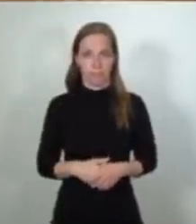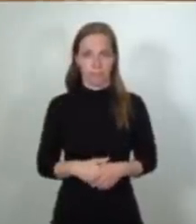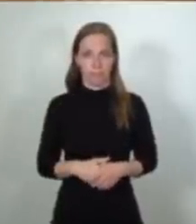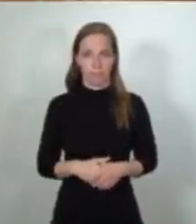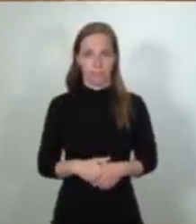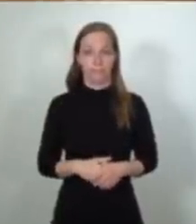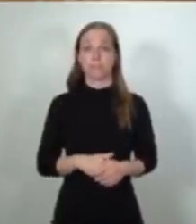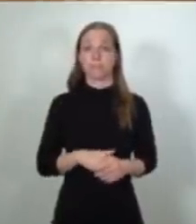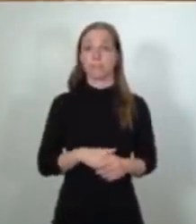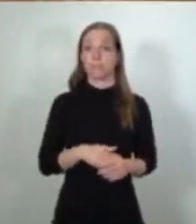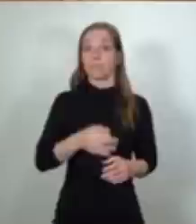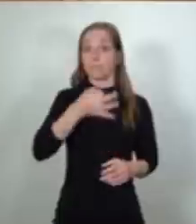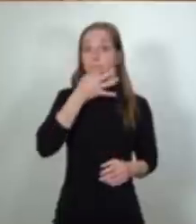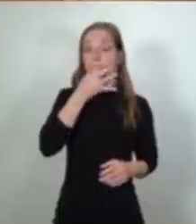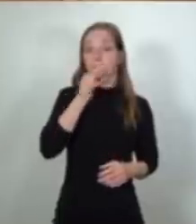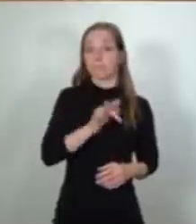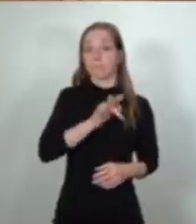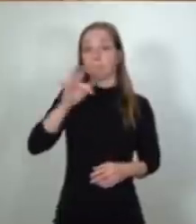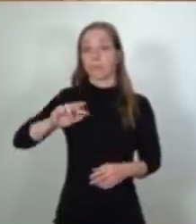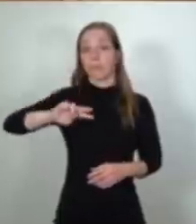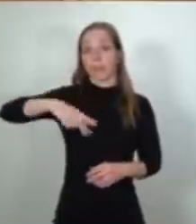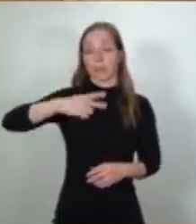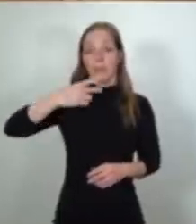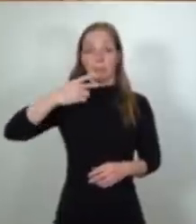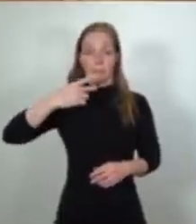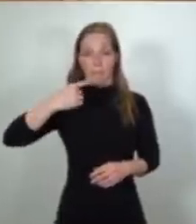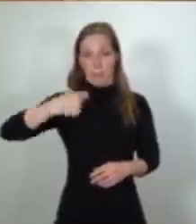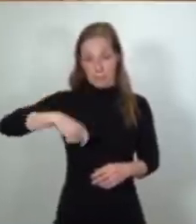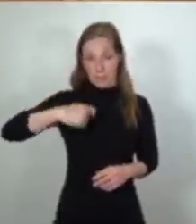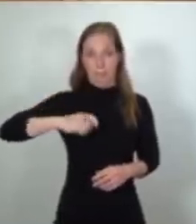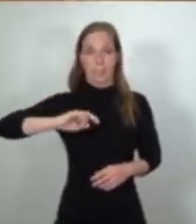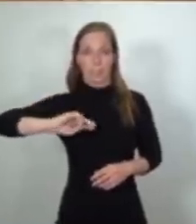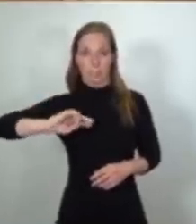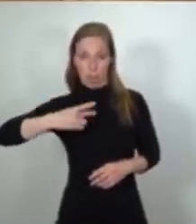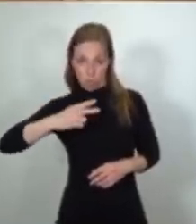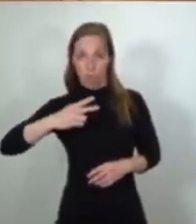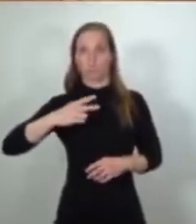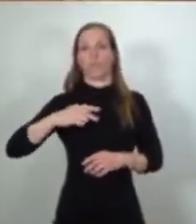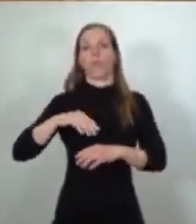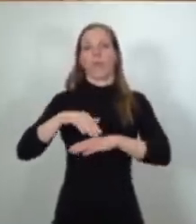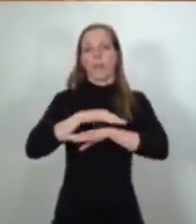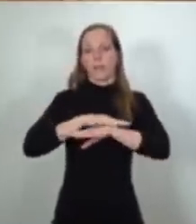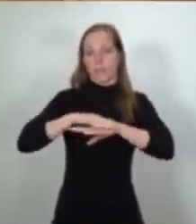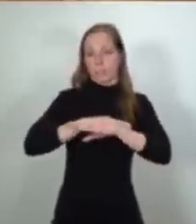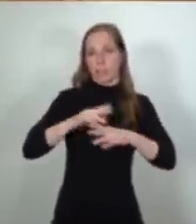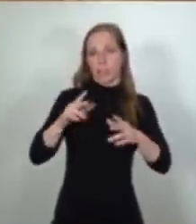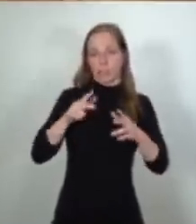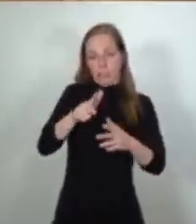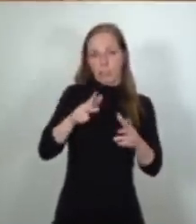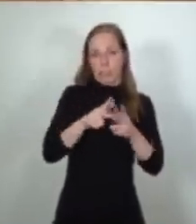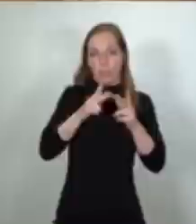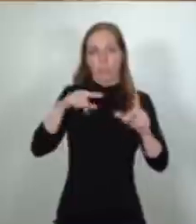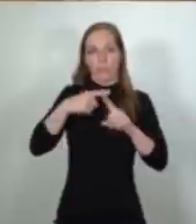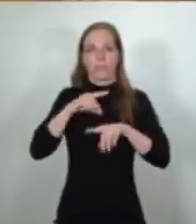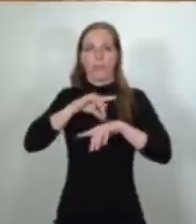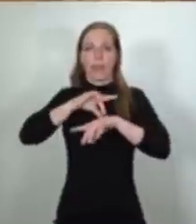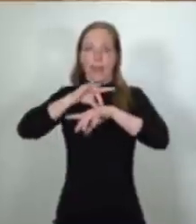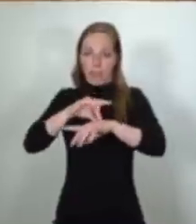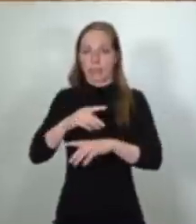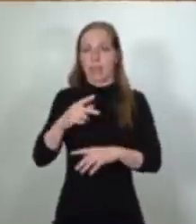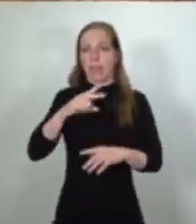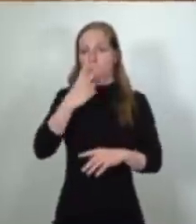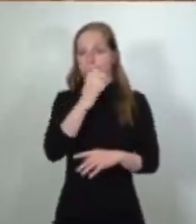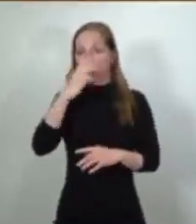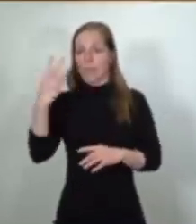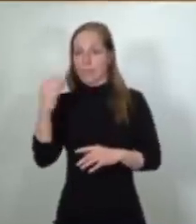Ahora tiene la palabra el vicepresidente segundo del Gobierno y ministro de Derechos Sociales y Agenda 2030 saliente, don Pablo Iglesias Turrión.